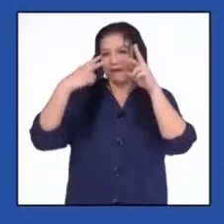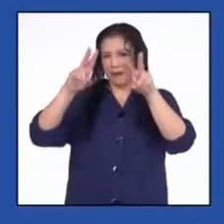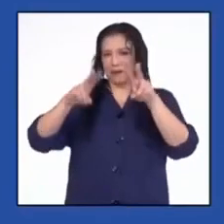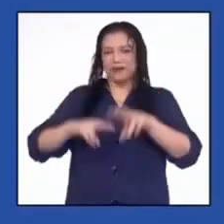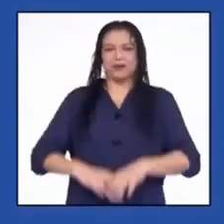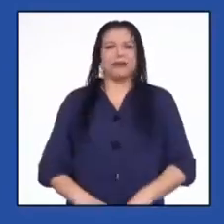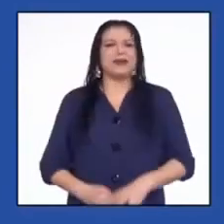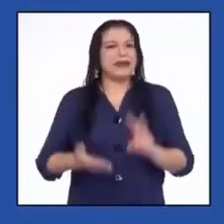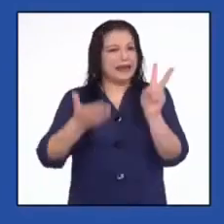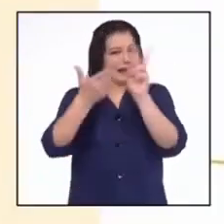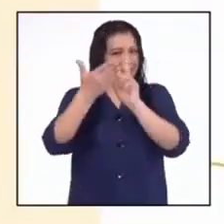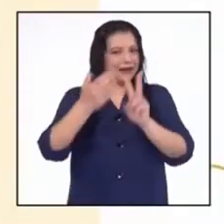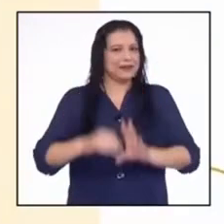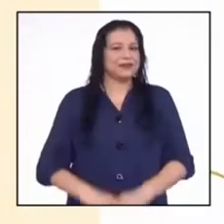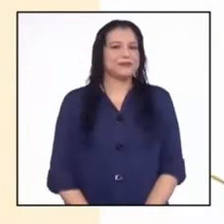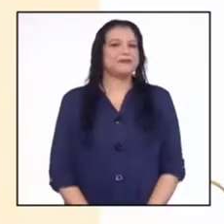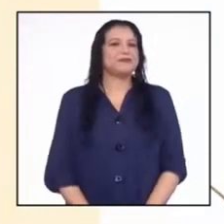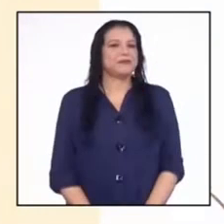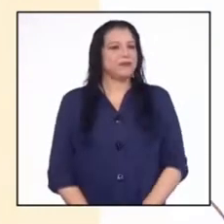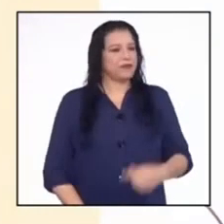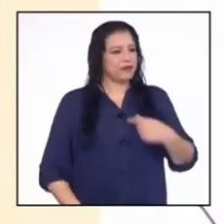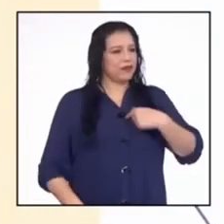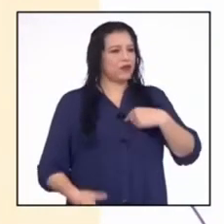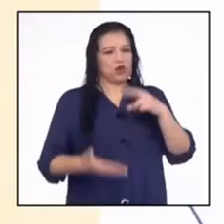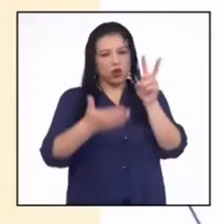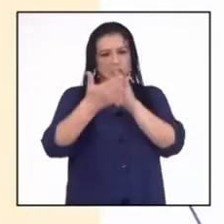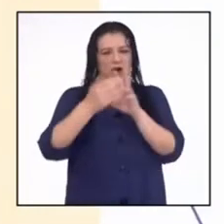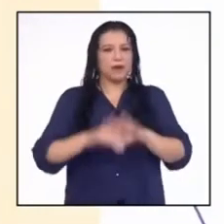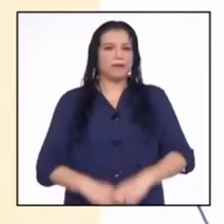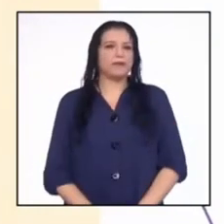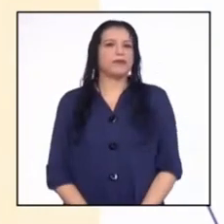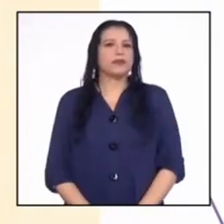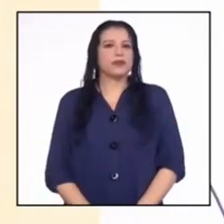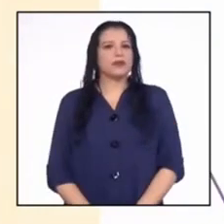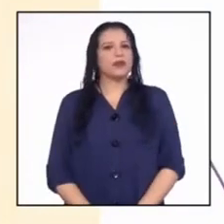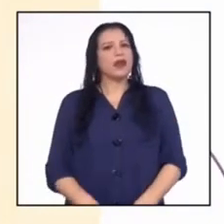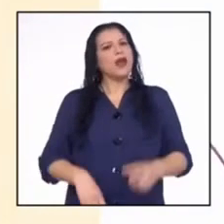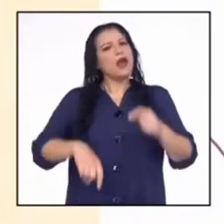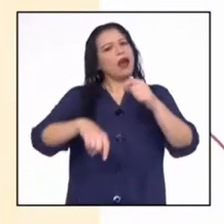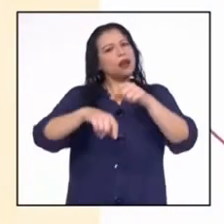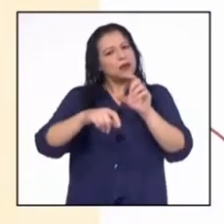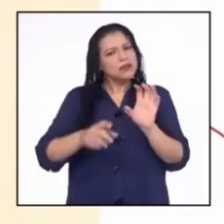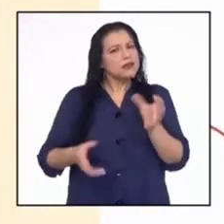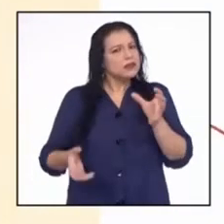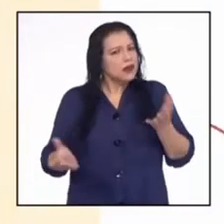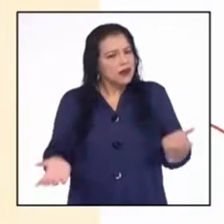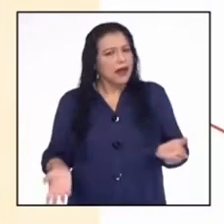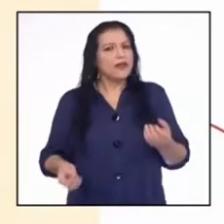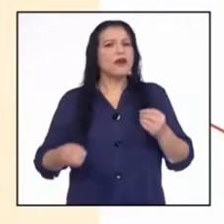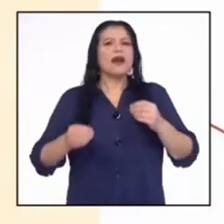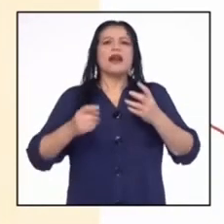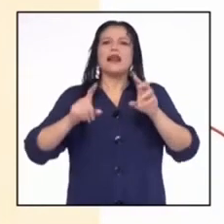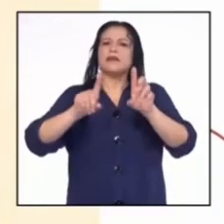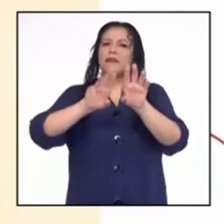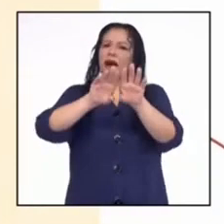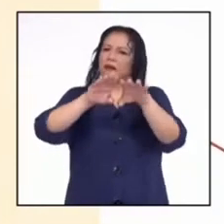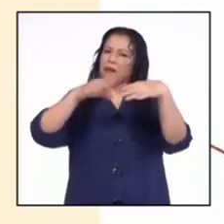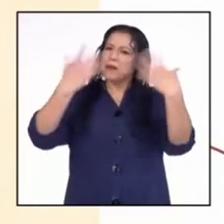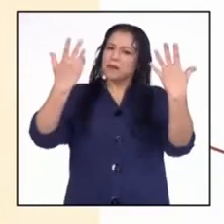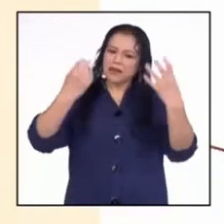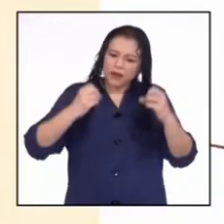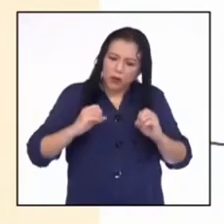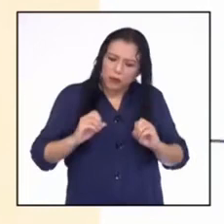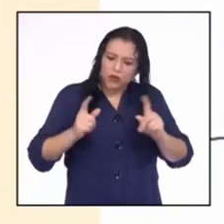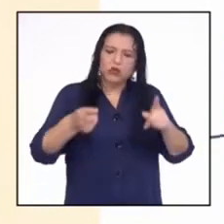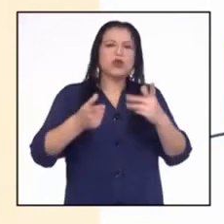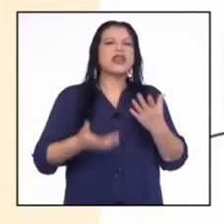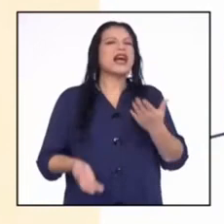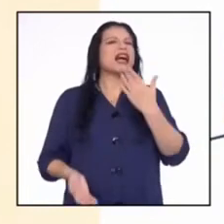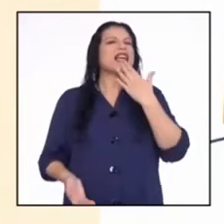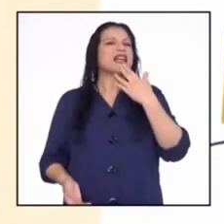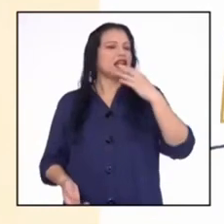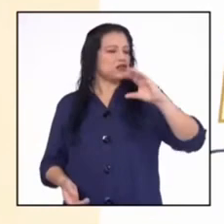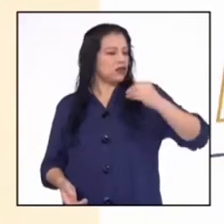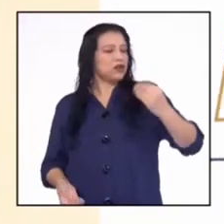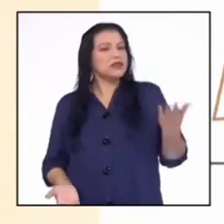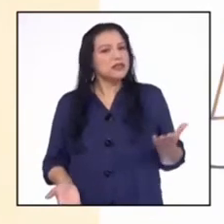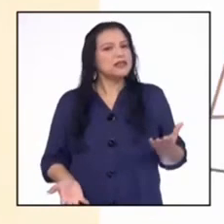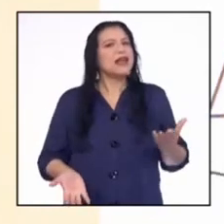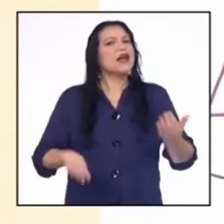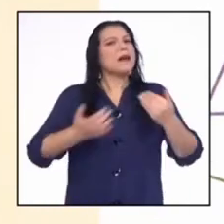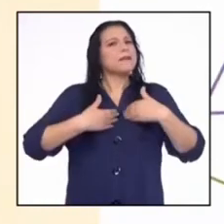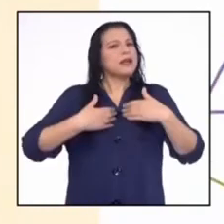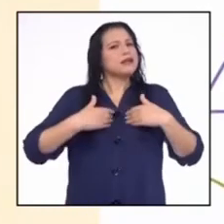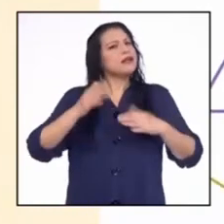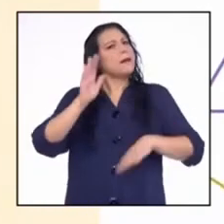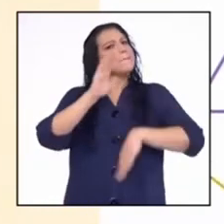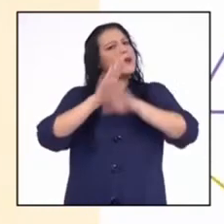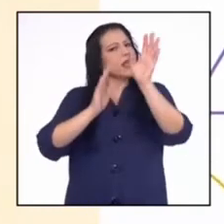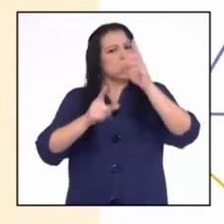verlos. Yo los leo, profesora. Los espacios radiales les abren la puerta a quienes son adolescentes para obtener una